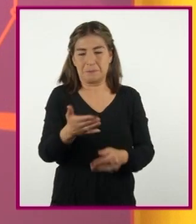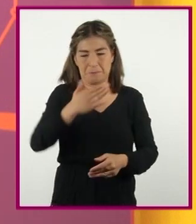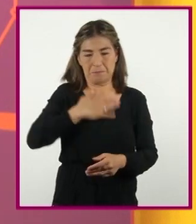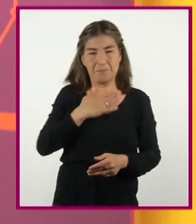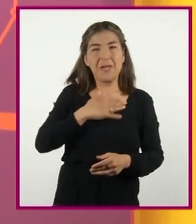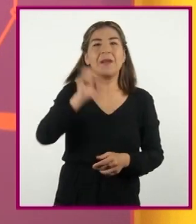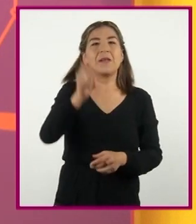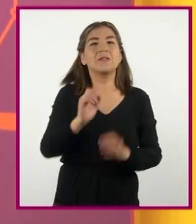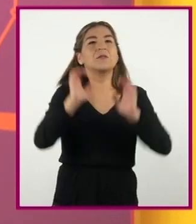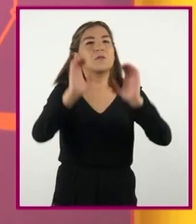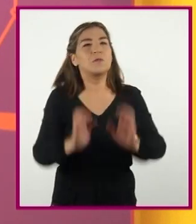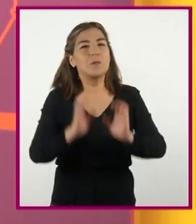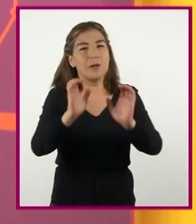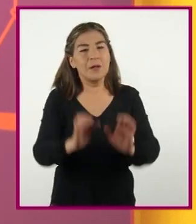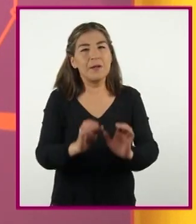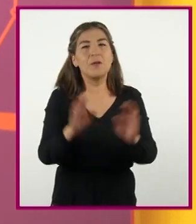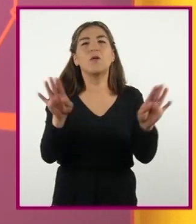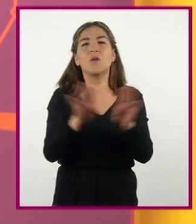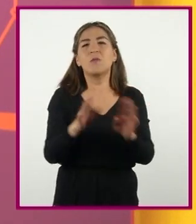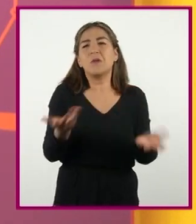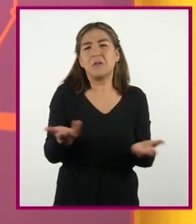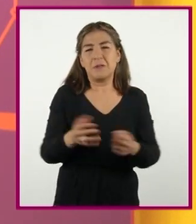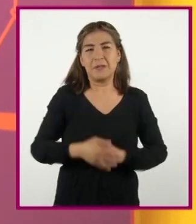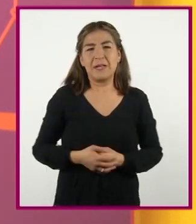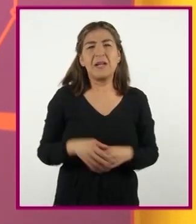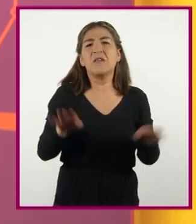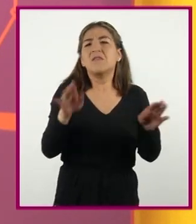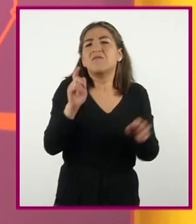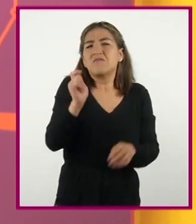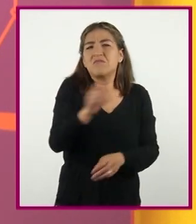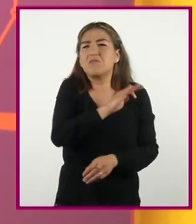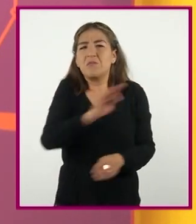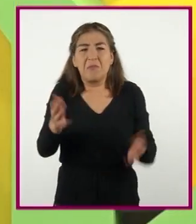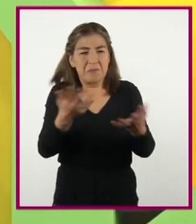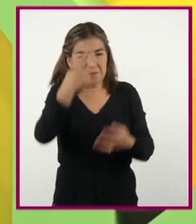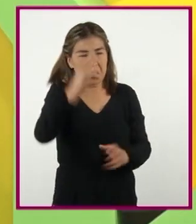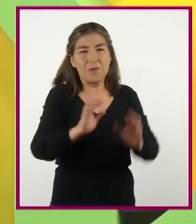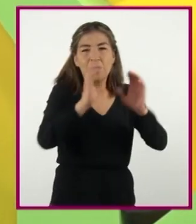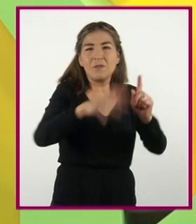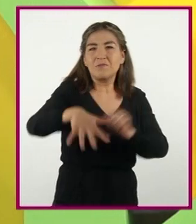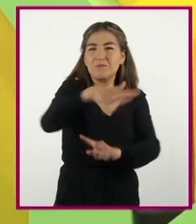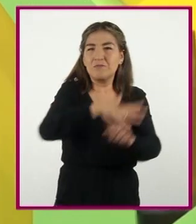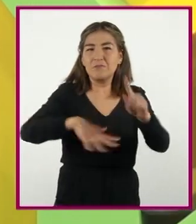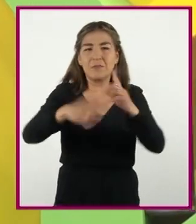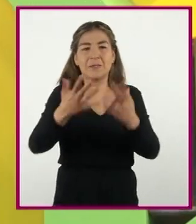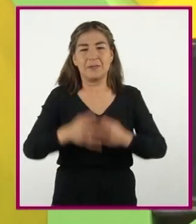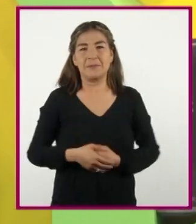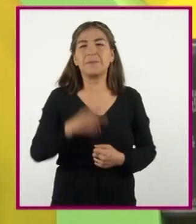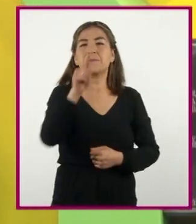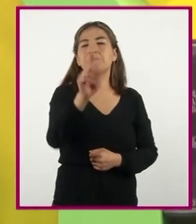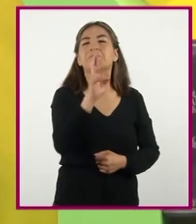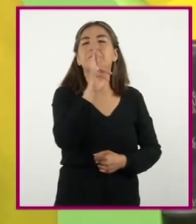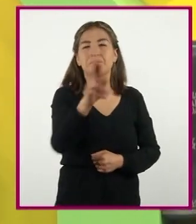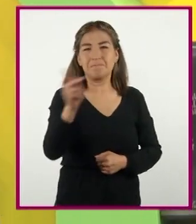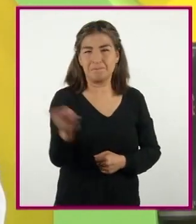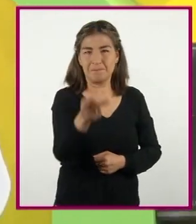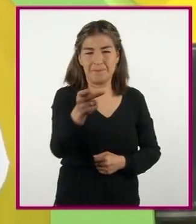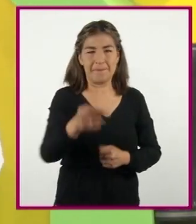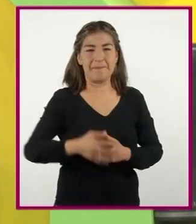pertenencia. ¿Qué podemos hacer para cuidar el entorno? Respondan las siguientes